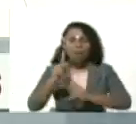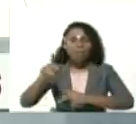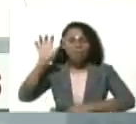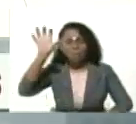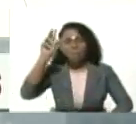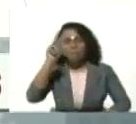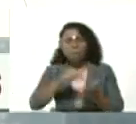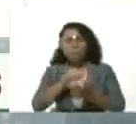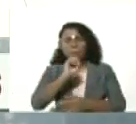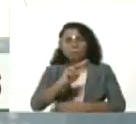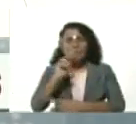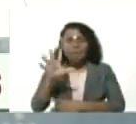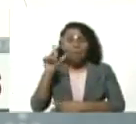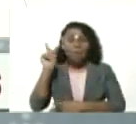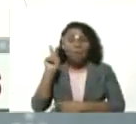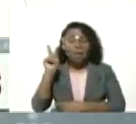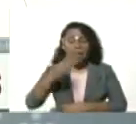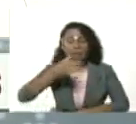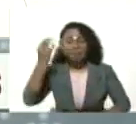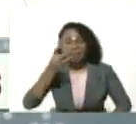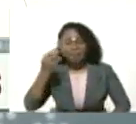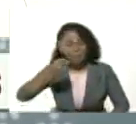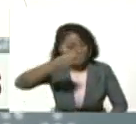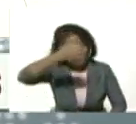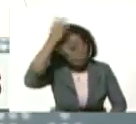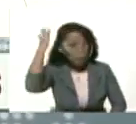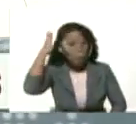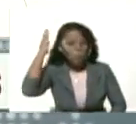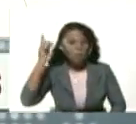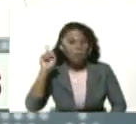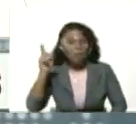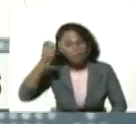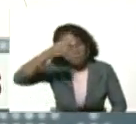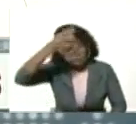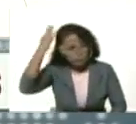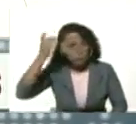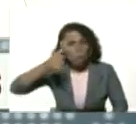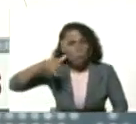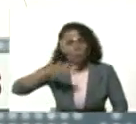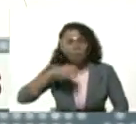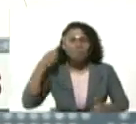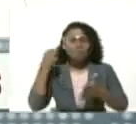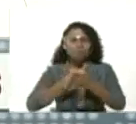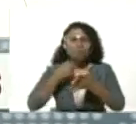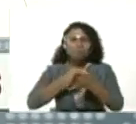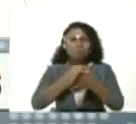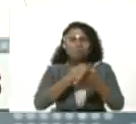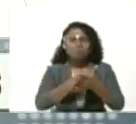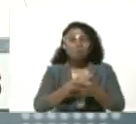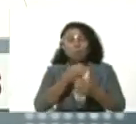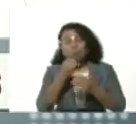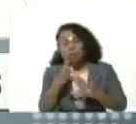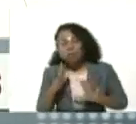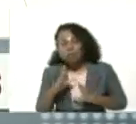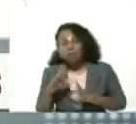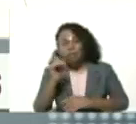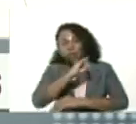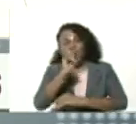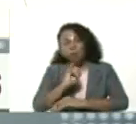Patria 2025. Ese es el verdadero gallo, el gallo del pueblo batallando. Bueno,